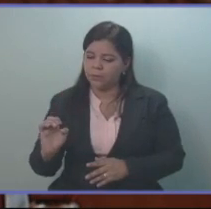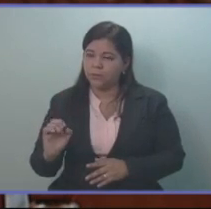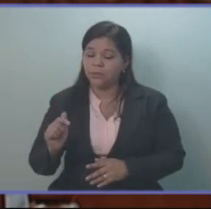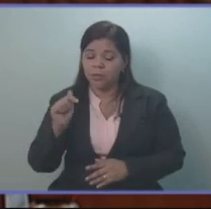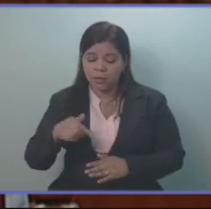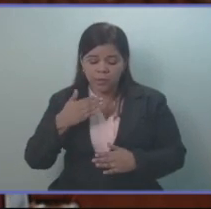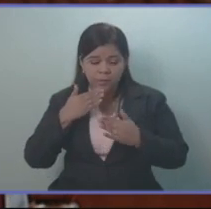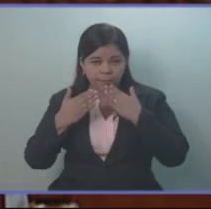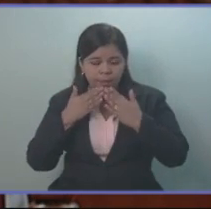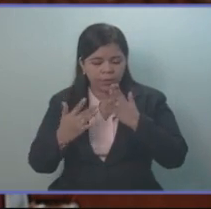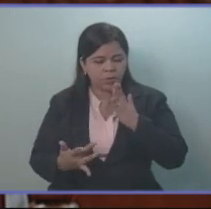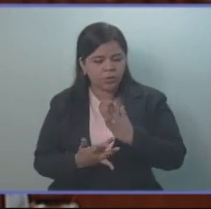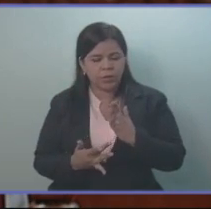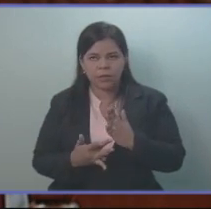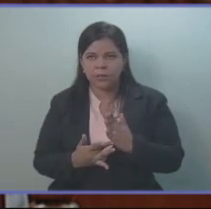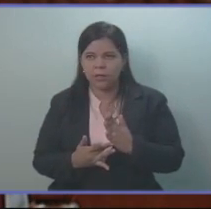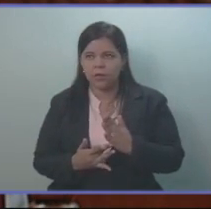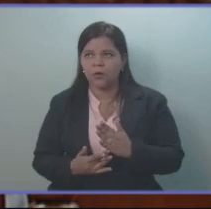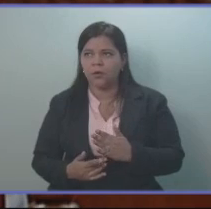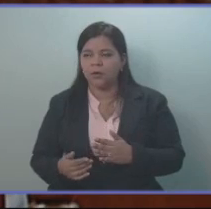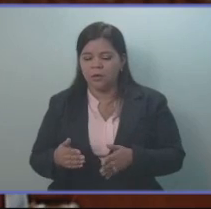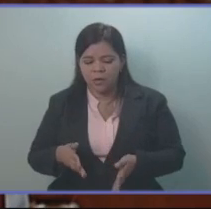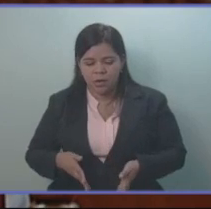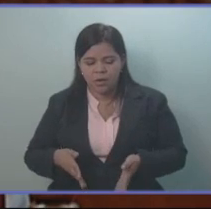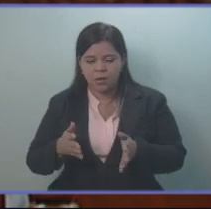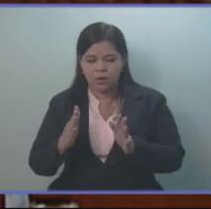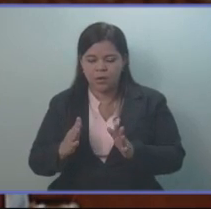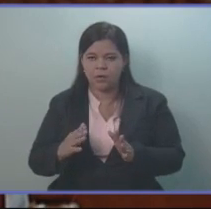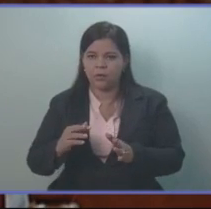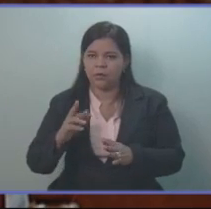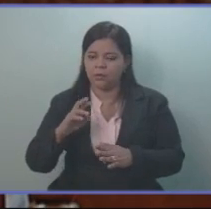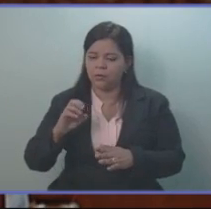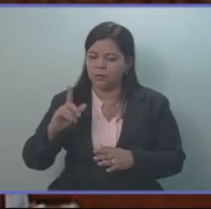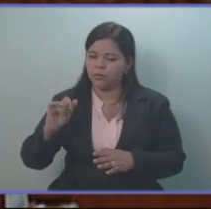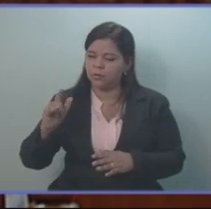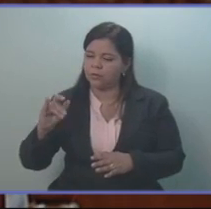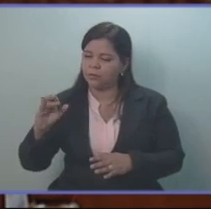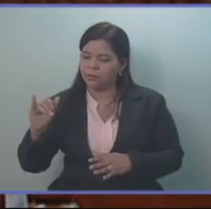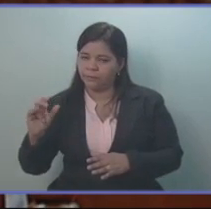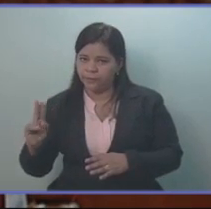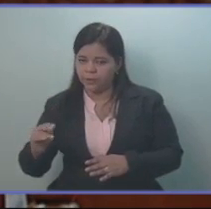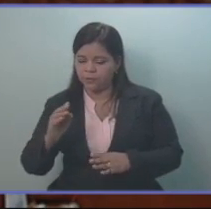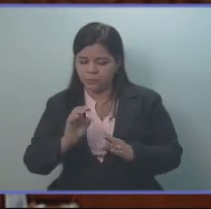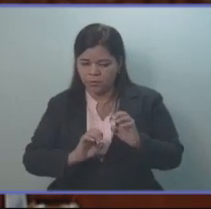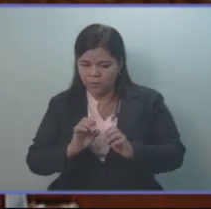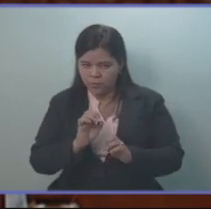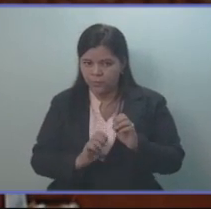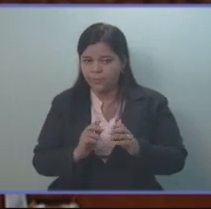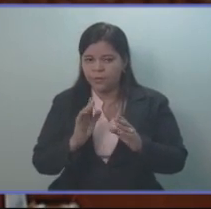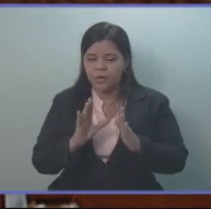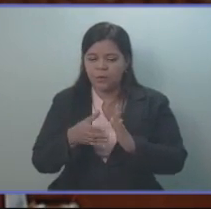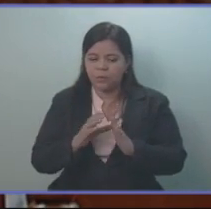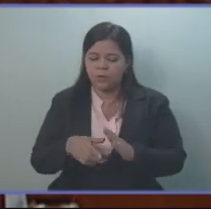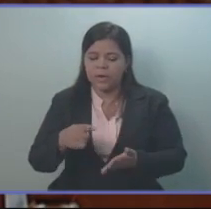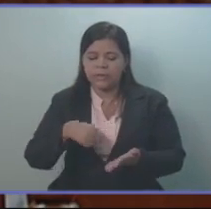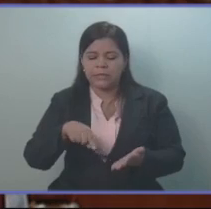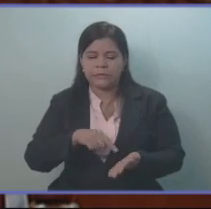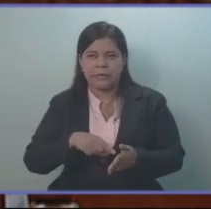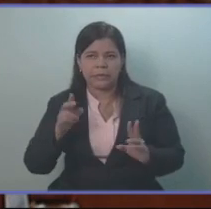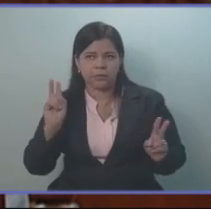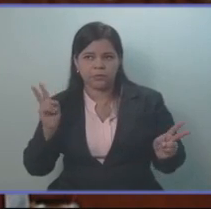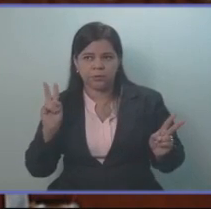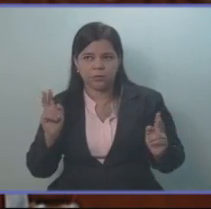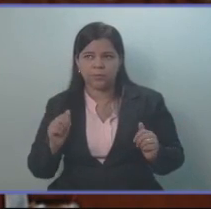descripción técnica es la siguiente: inmueble de denominación recalificación socioeconómica y cultural del Centro Histórico de El